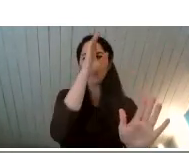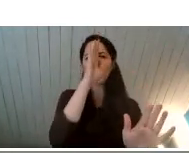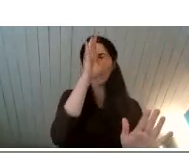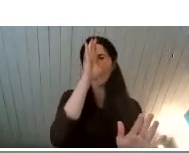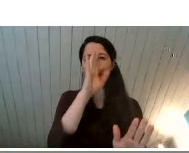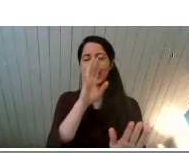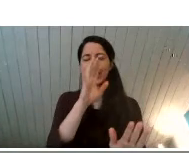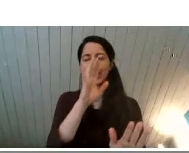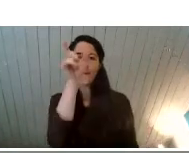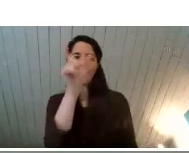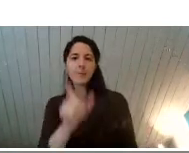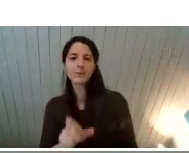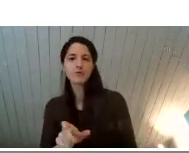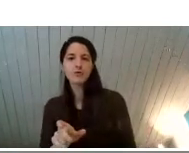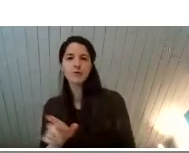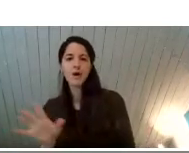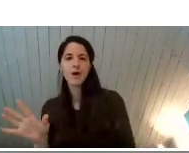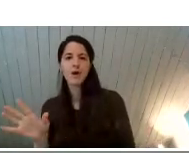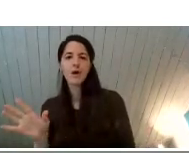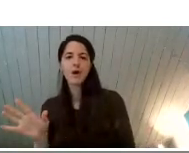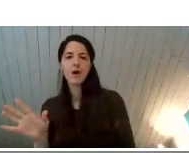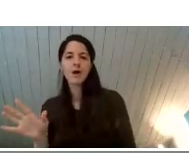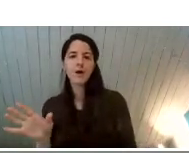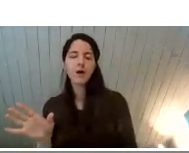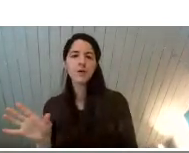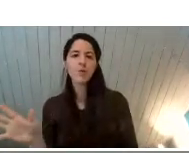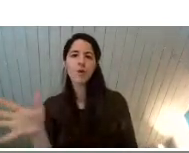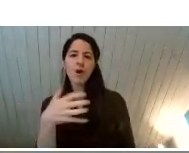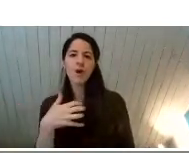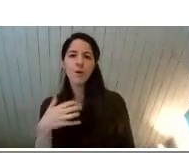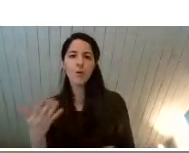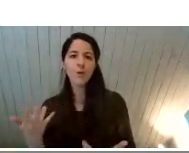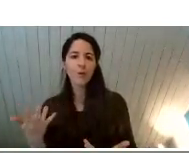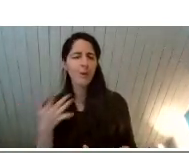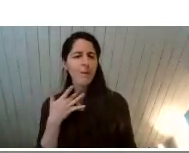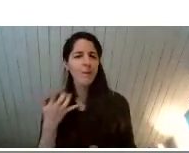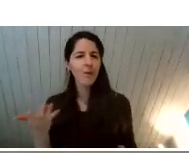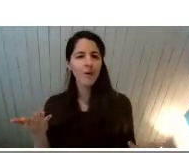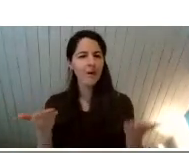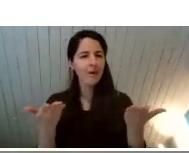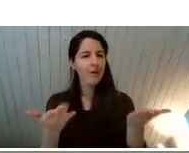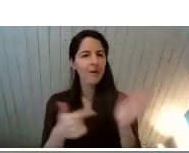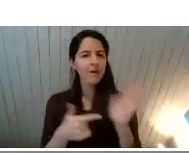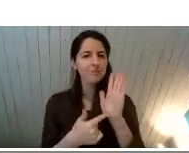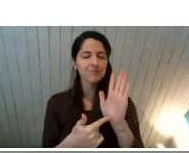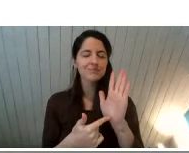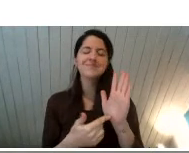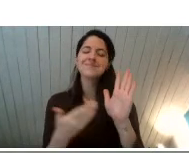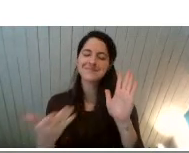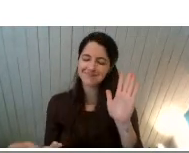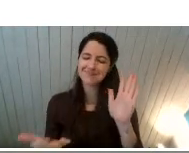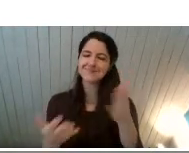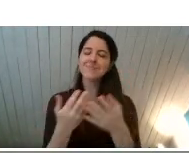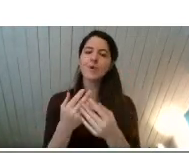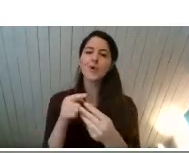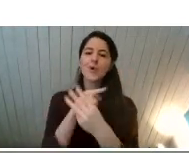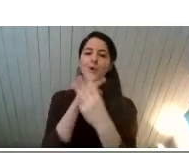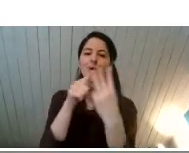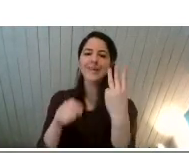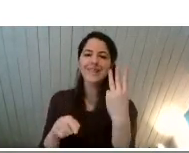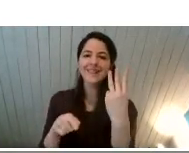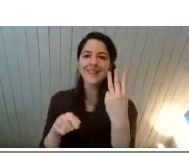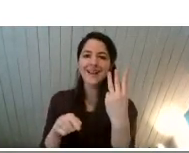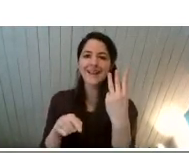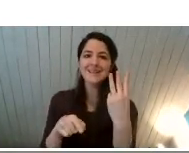persona y un león? Bueno, pues estos son las 3 especies que se conocen en